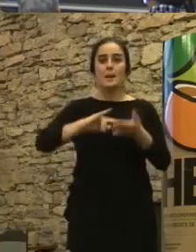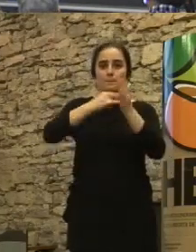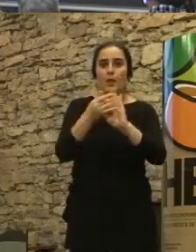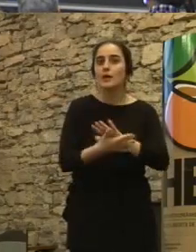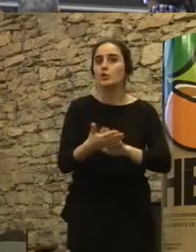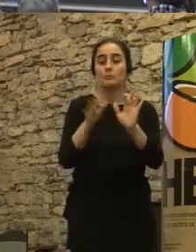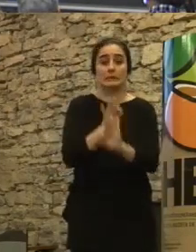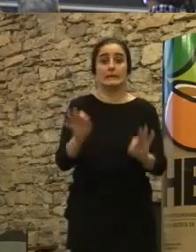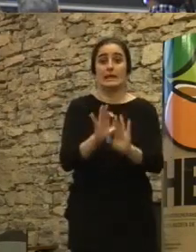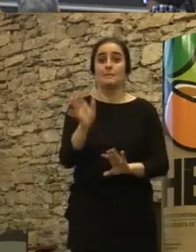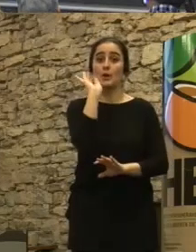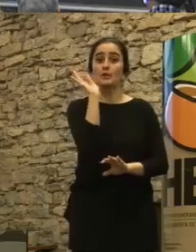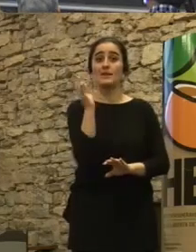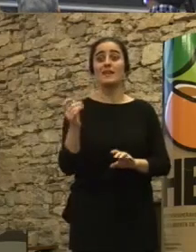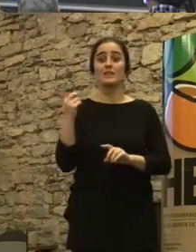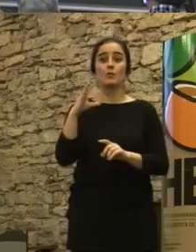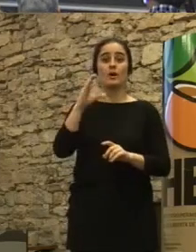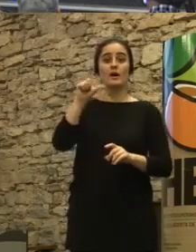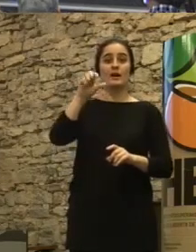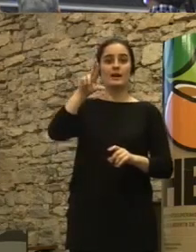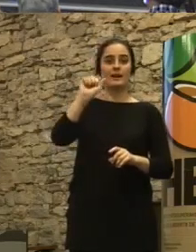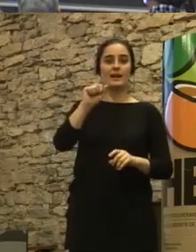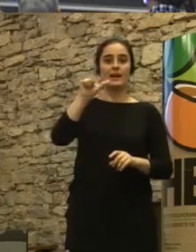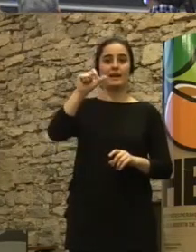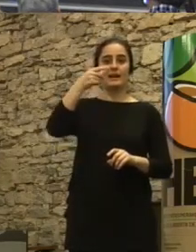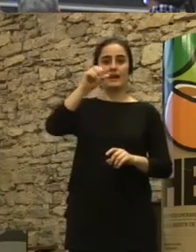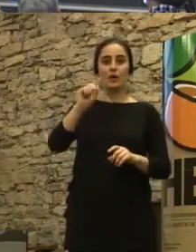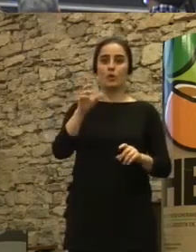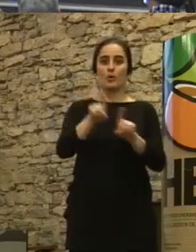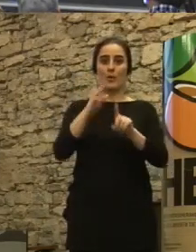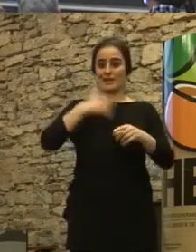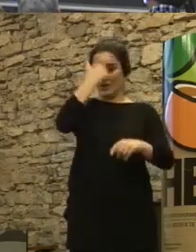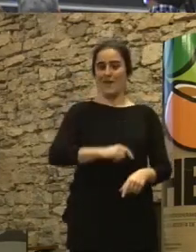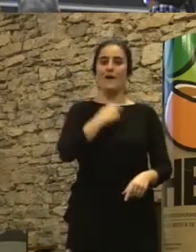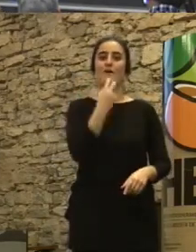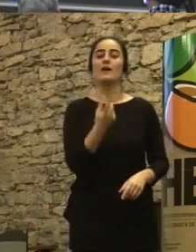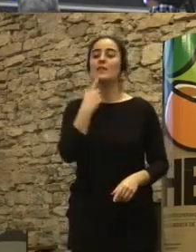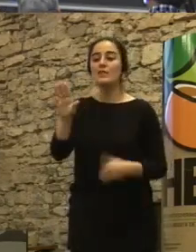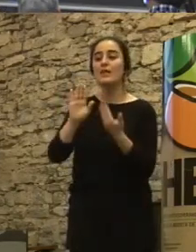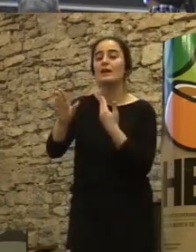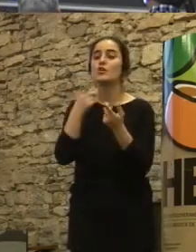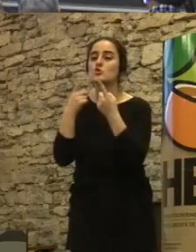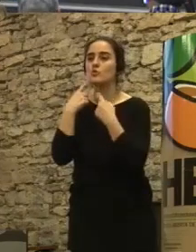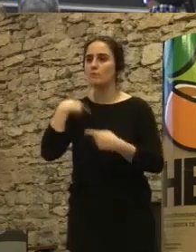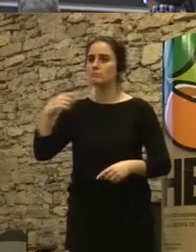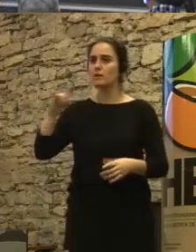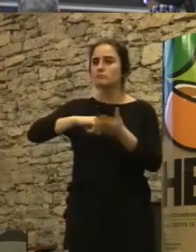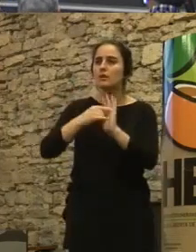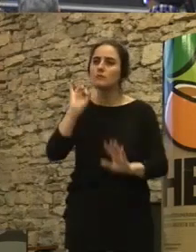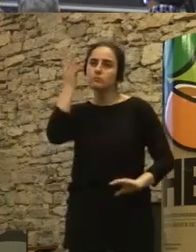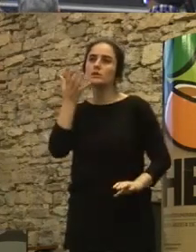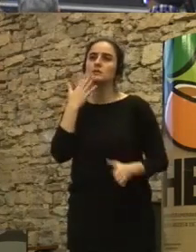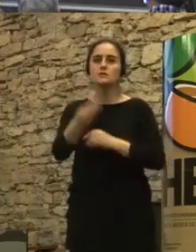sí, sino que una de las protagonistas, Clara Lago, ¿sí? Es como si fuera yo, y le dice a su novio, oye, que se me ha ocurrido un proyecto, y si hago una